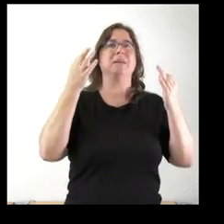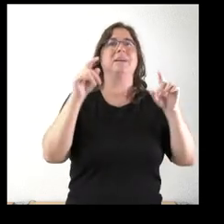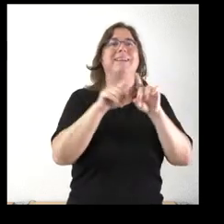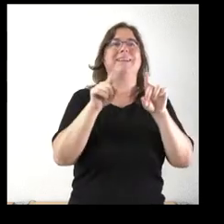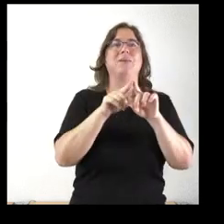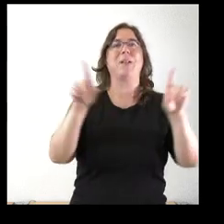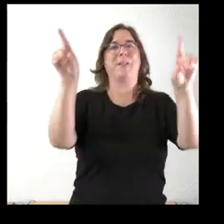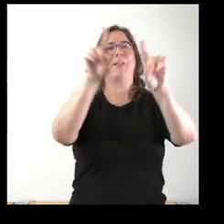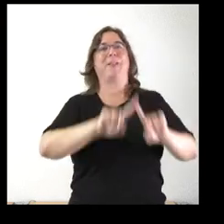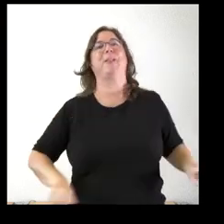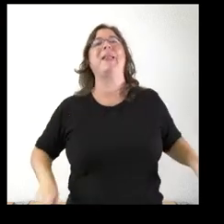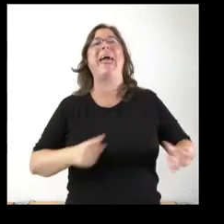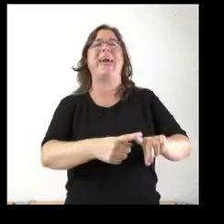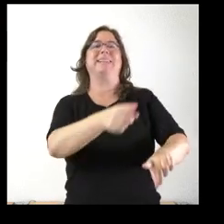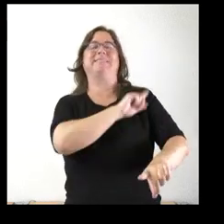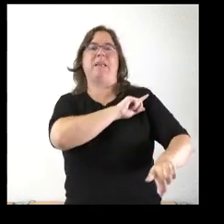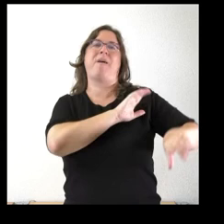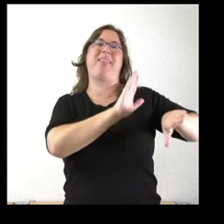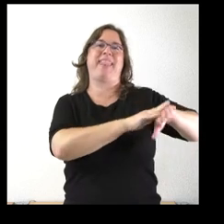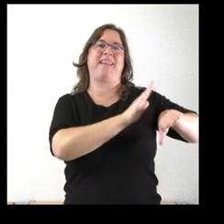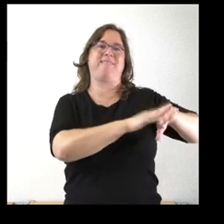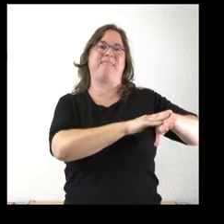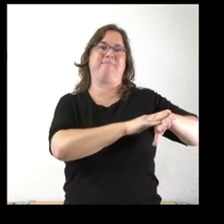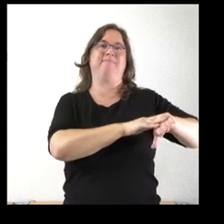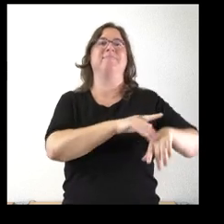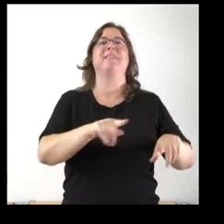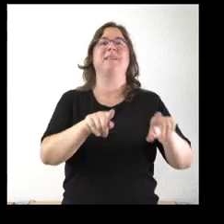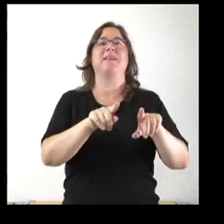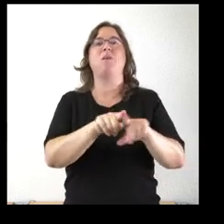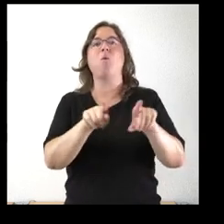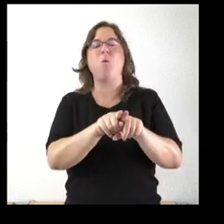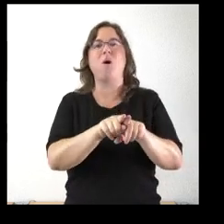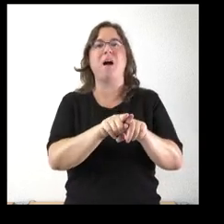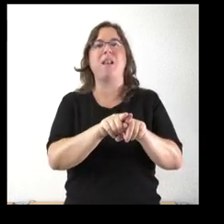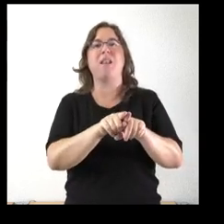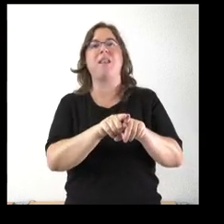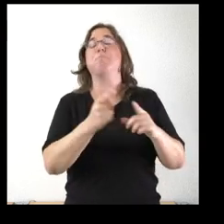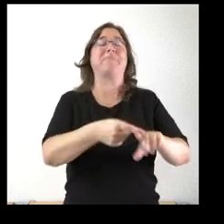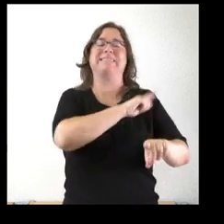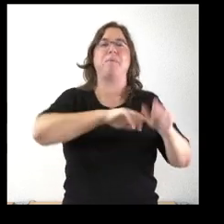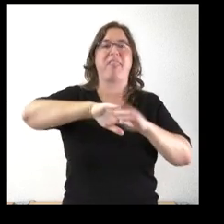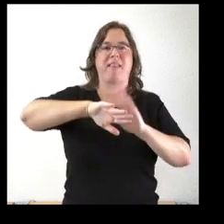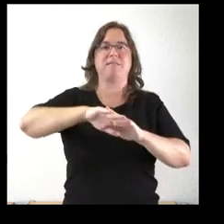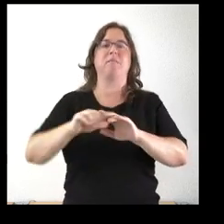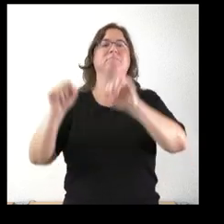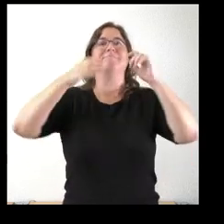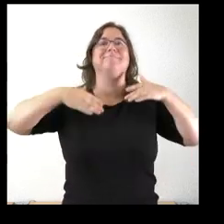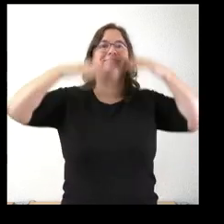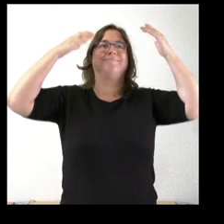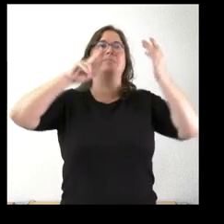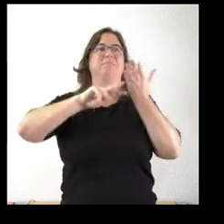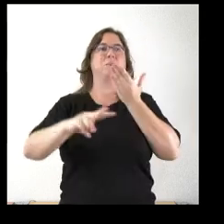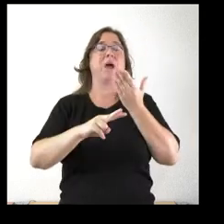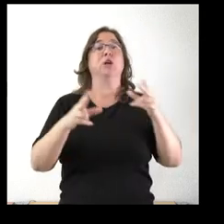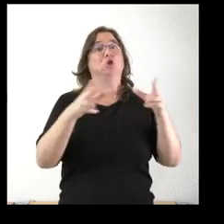blanqueo de la extrema derecha a través de un canal público como es Televisión Española, y que por otro lado son sus socios de gobierno. Entonces,